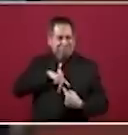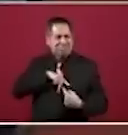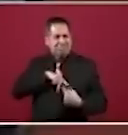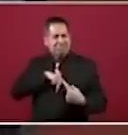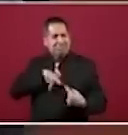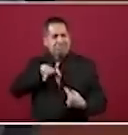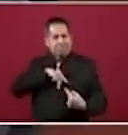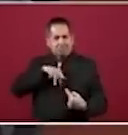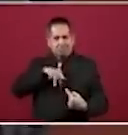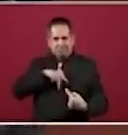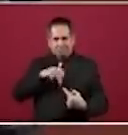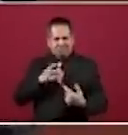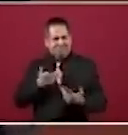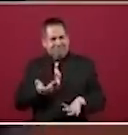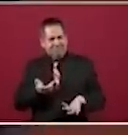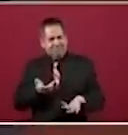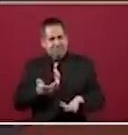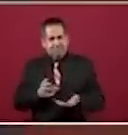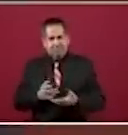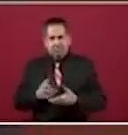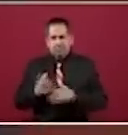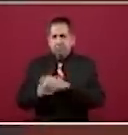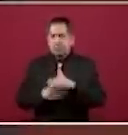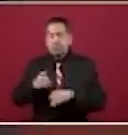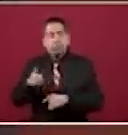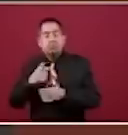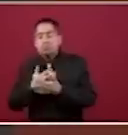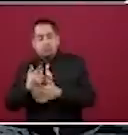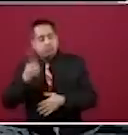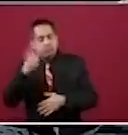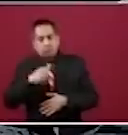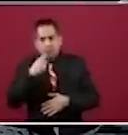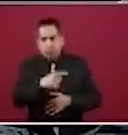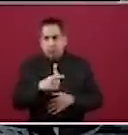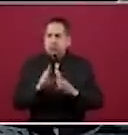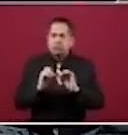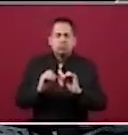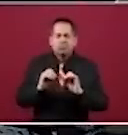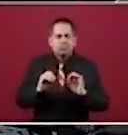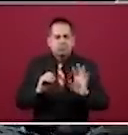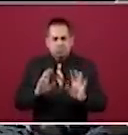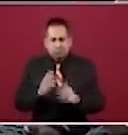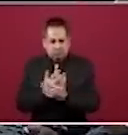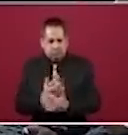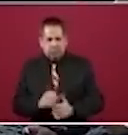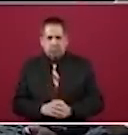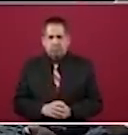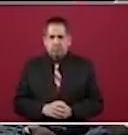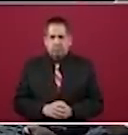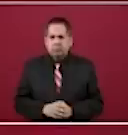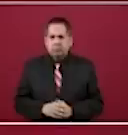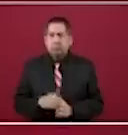Esas expresiones. O que espera en línea, o que espera en línea de parte de usted. Sí, o lo otro, me